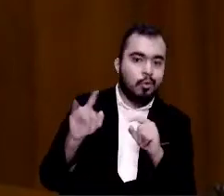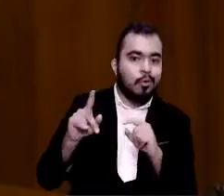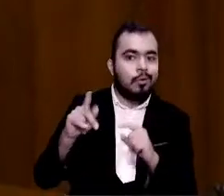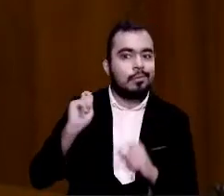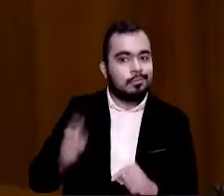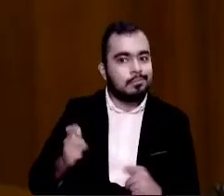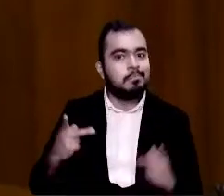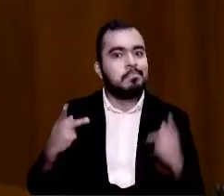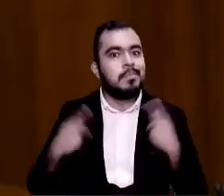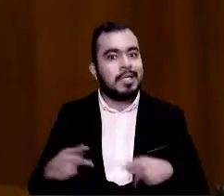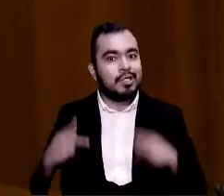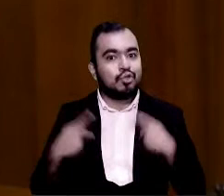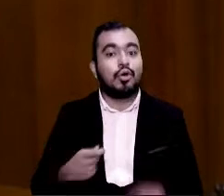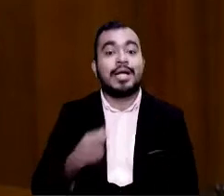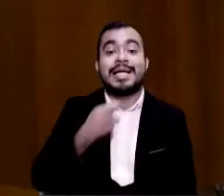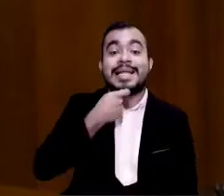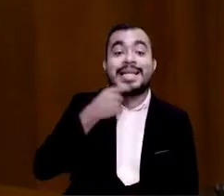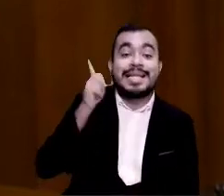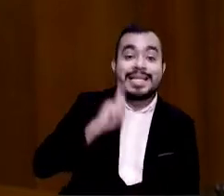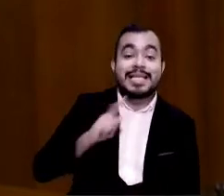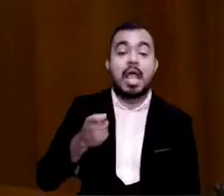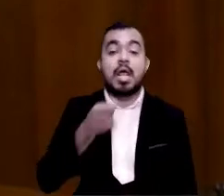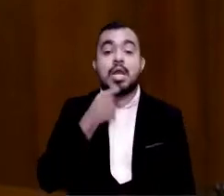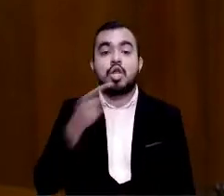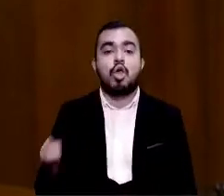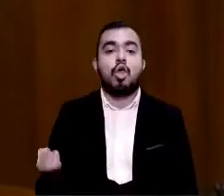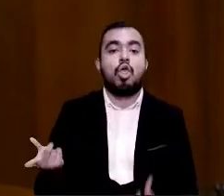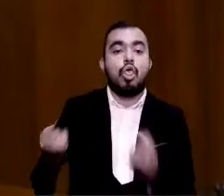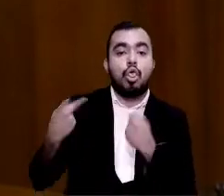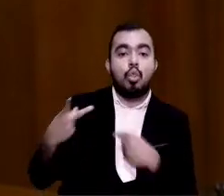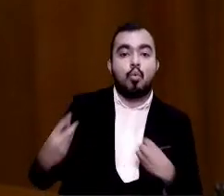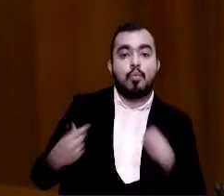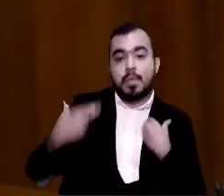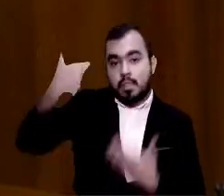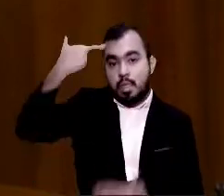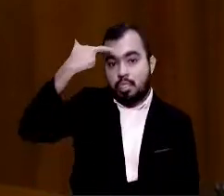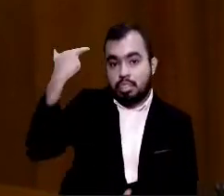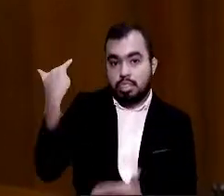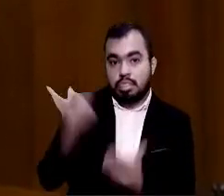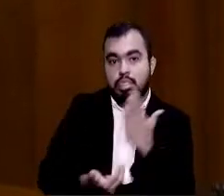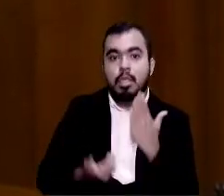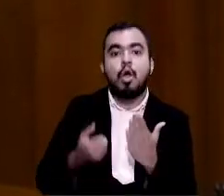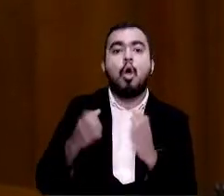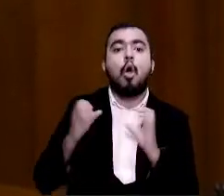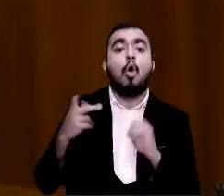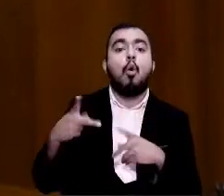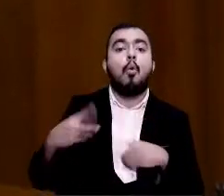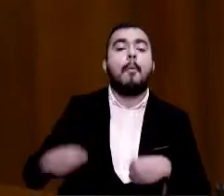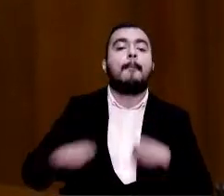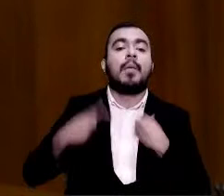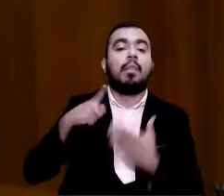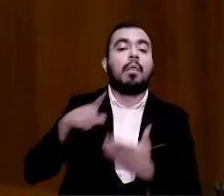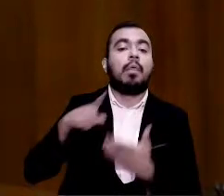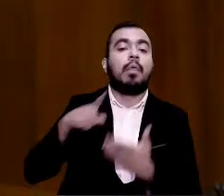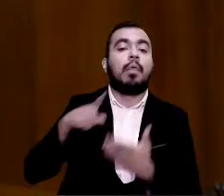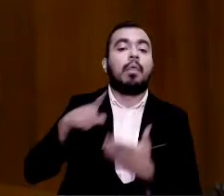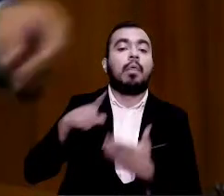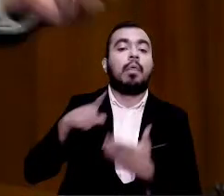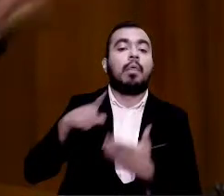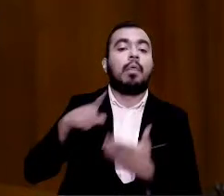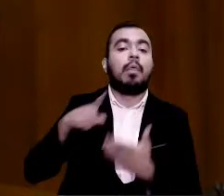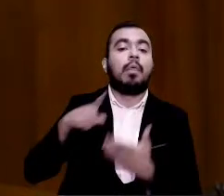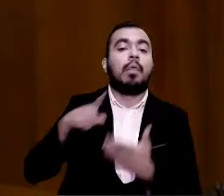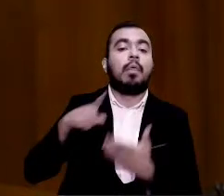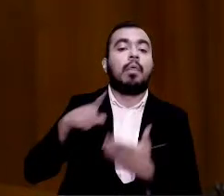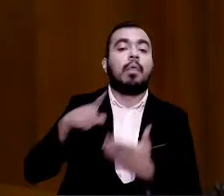personas, vidas de niñas, niños que están siendo vulnerados, por no decir nulificadas, ya que con el matrimonio infantil las